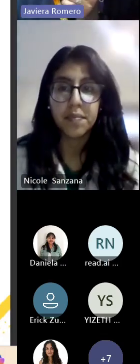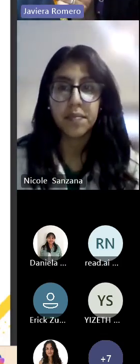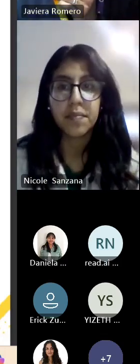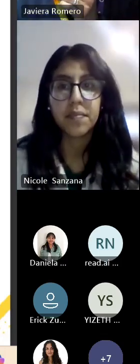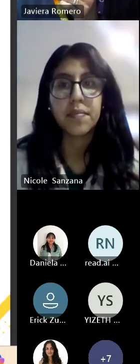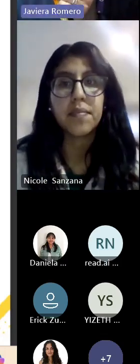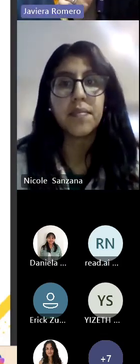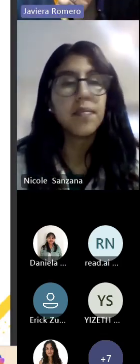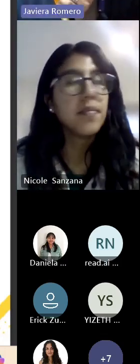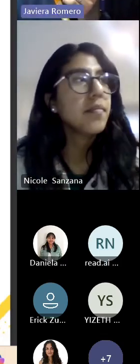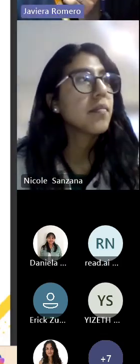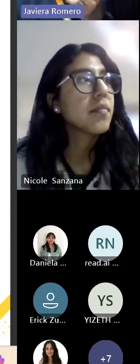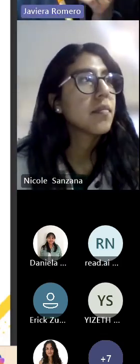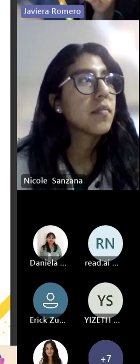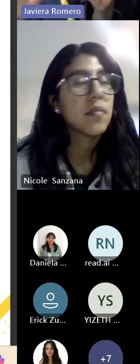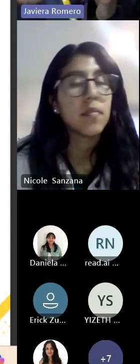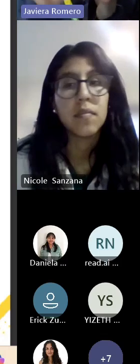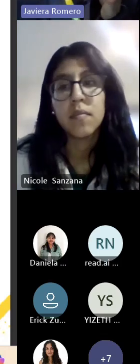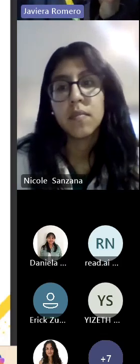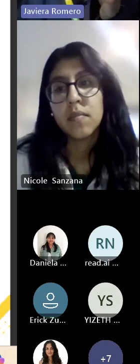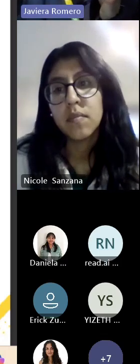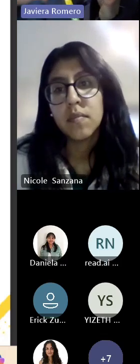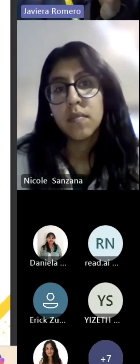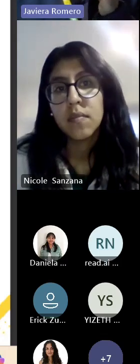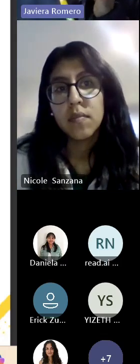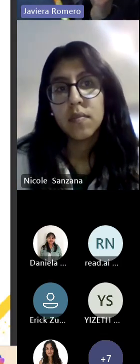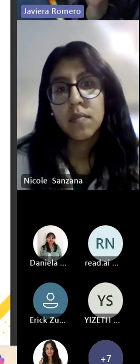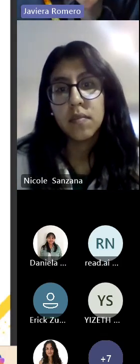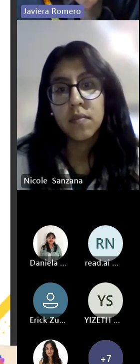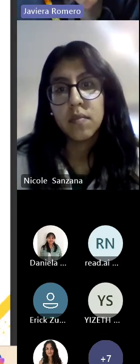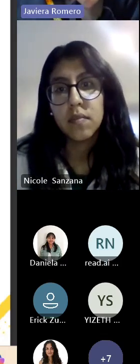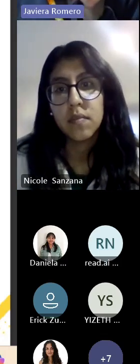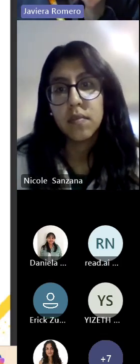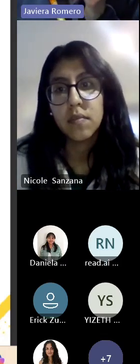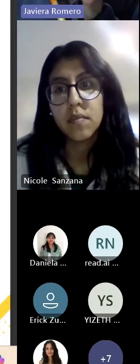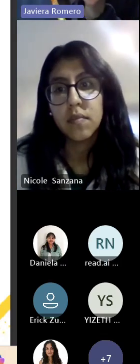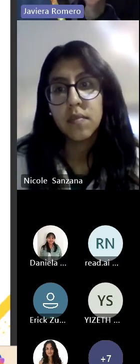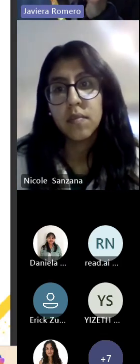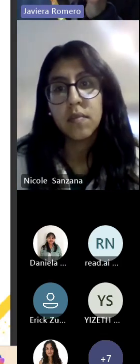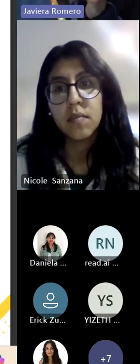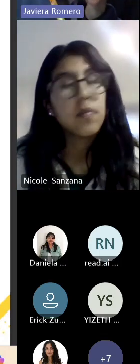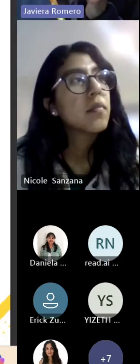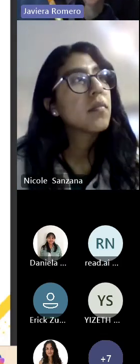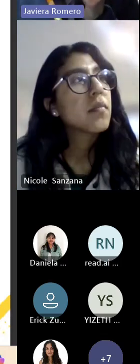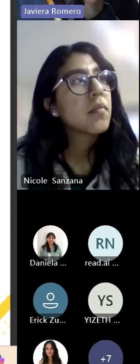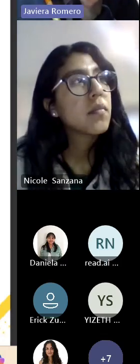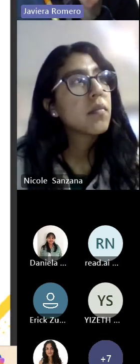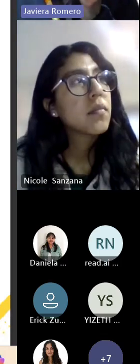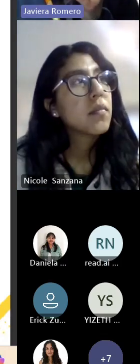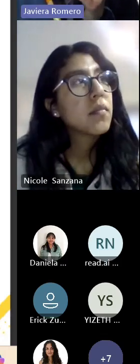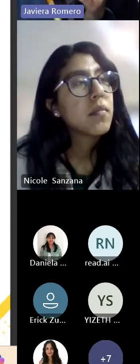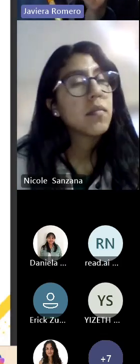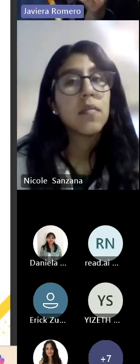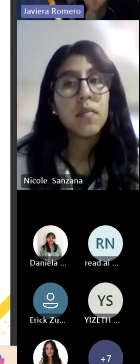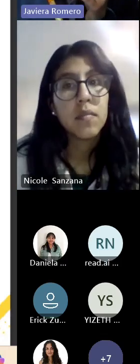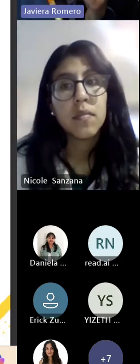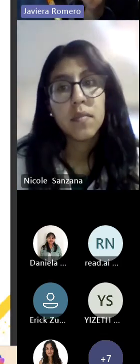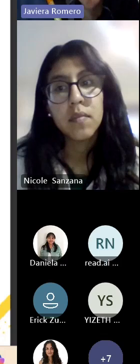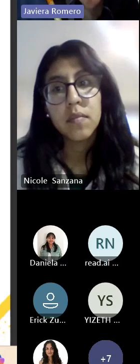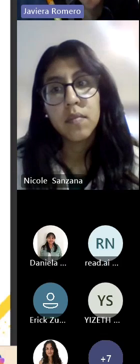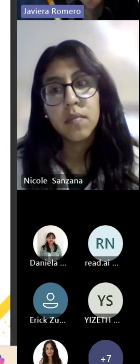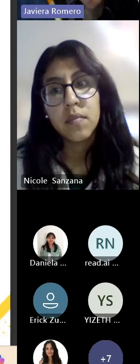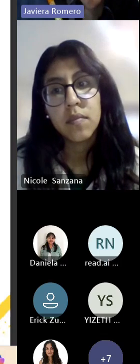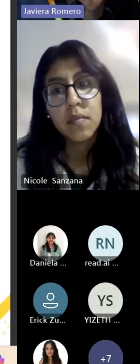suicidas. Y bueno, eso es en torno a lo extraescolar. Ahora, intraescolar, yo creo que sí, efectivamente, tiene que haber